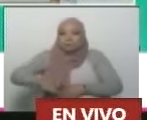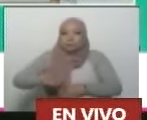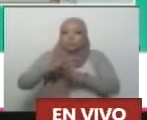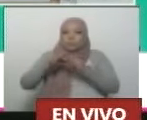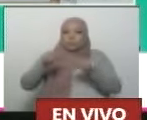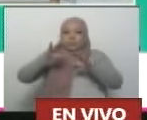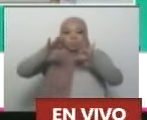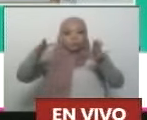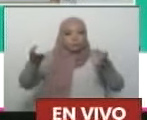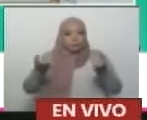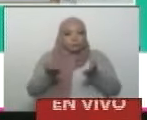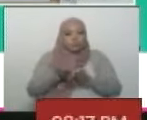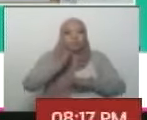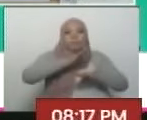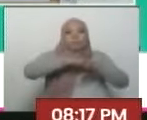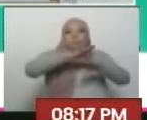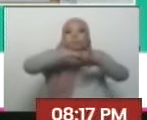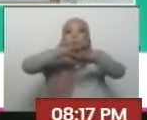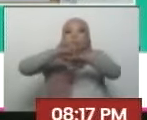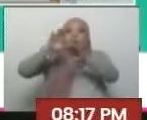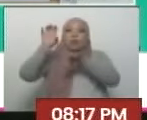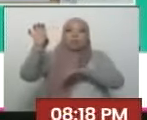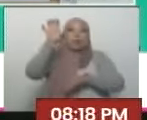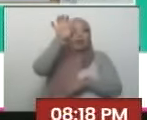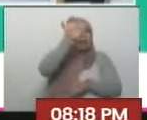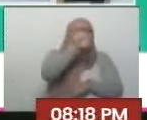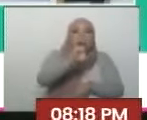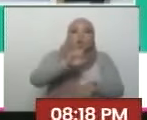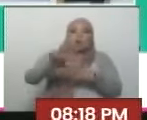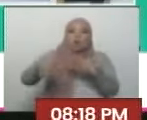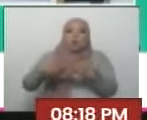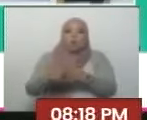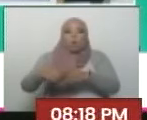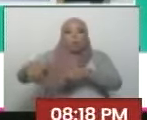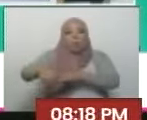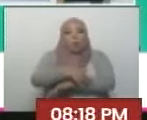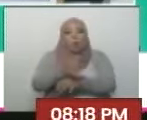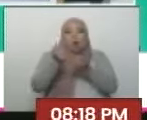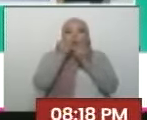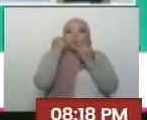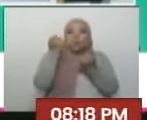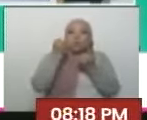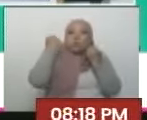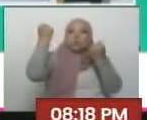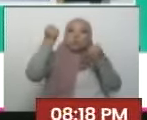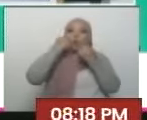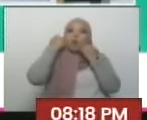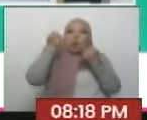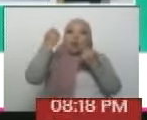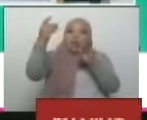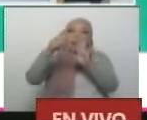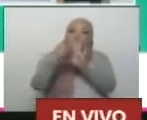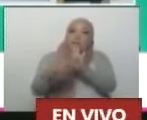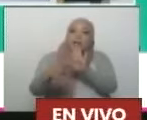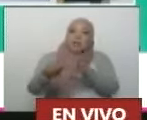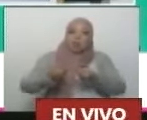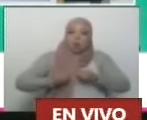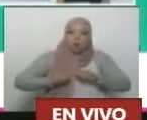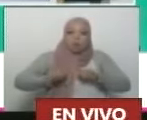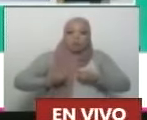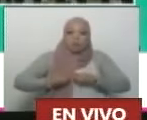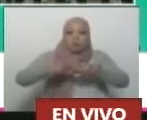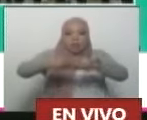mundo entero a mantenerse en las calles, porque esta batalla por el derecho a la vida, a la tierra, a